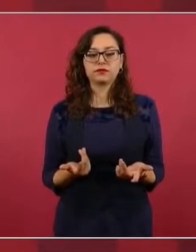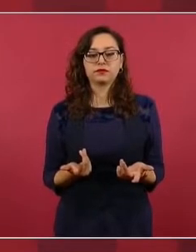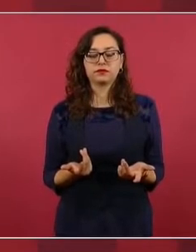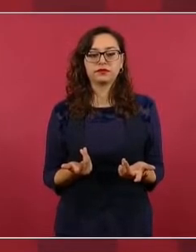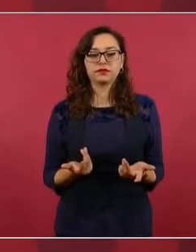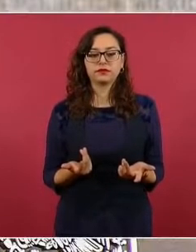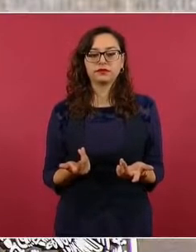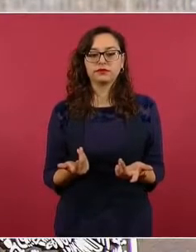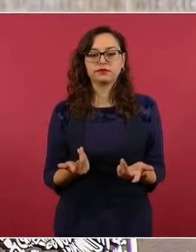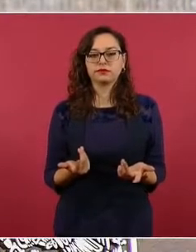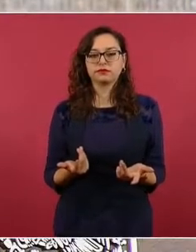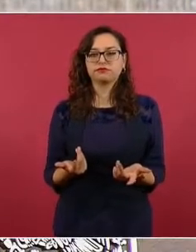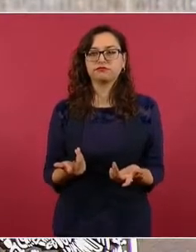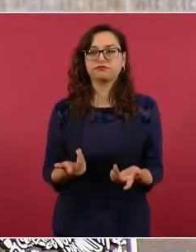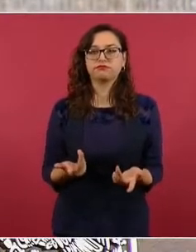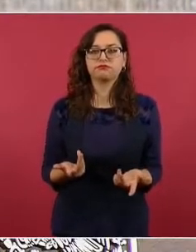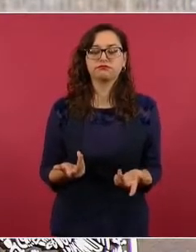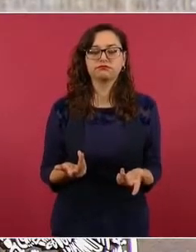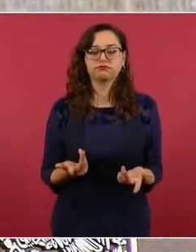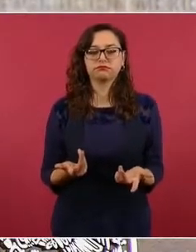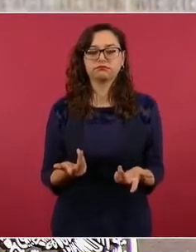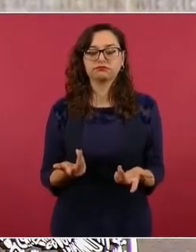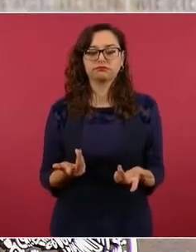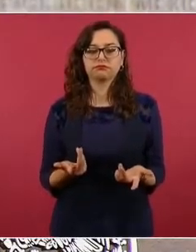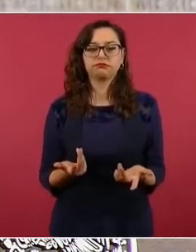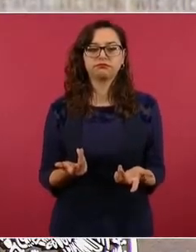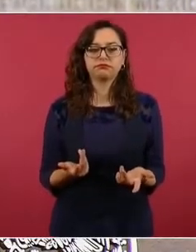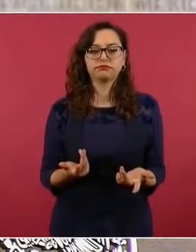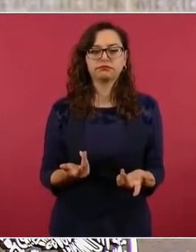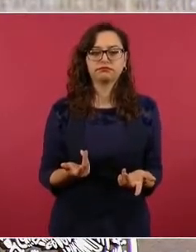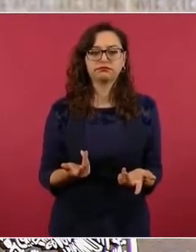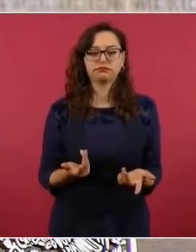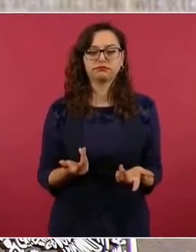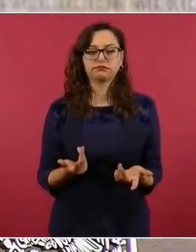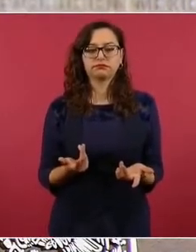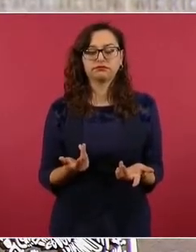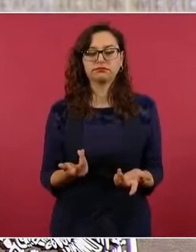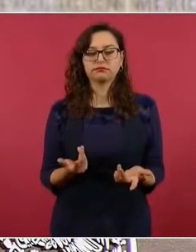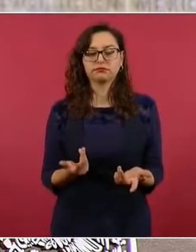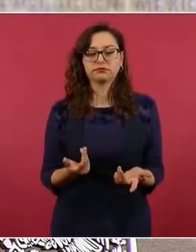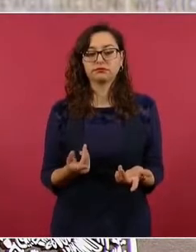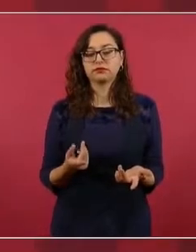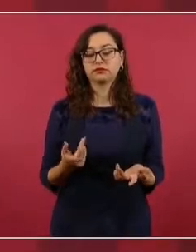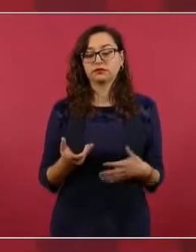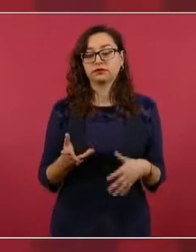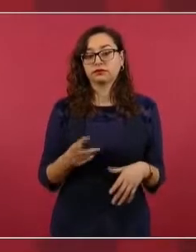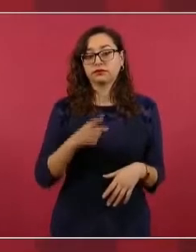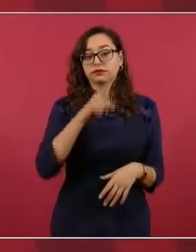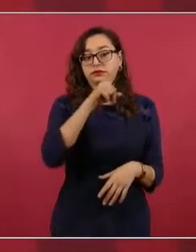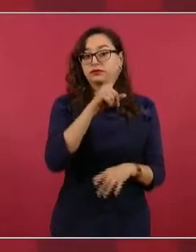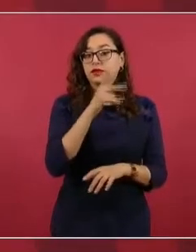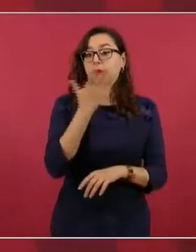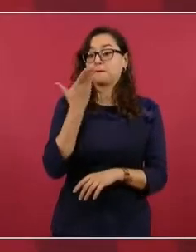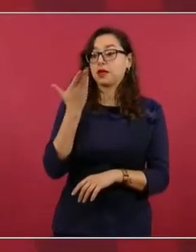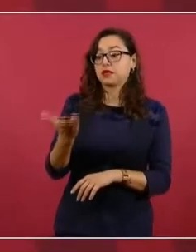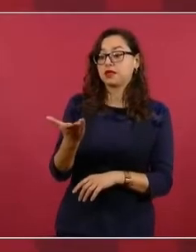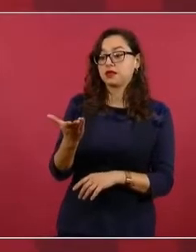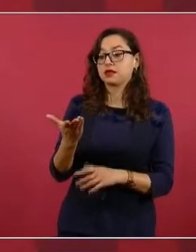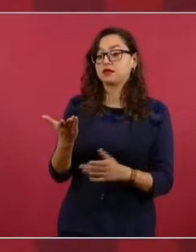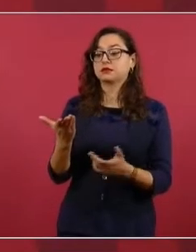pues 15 días antes de esa solicitud de consulta